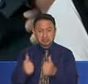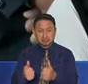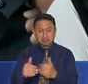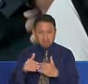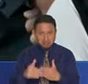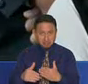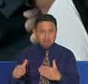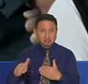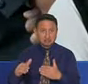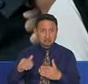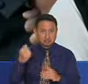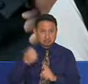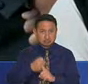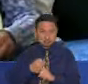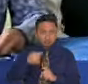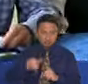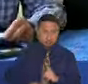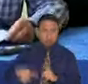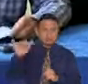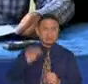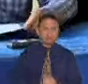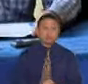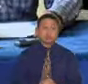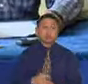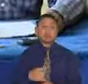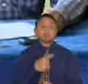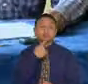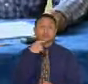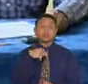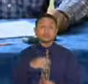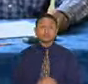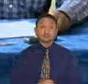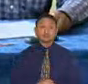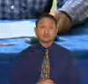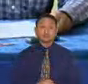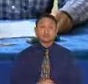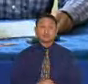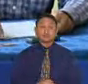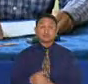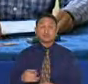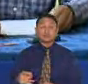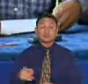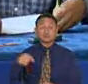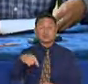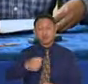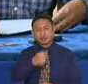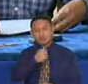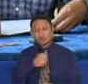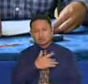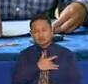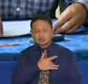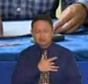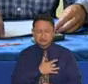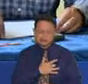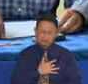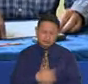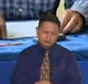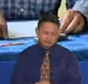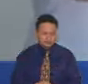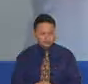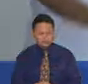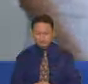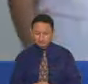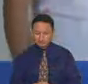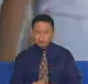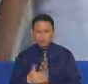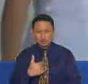y debía luchar por él. Zurita se mostró profundamente consternado durante la rueda de prensa y señaló que